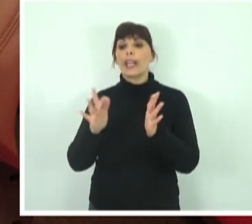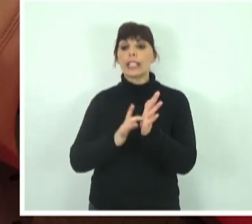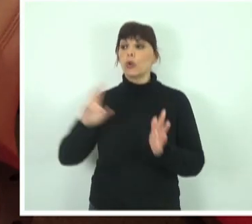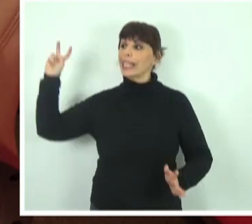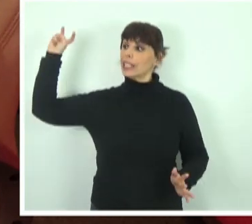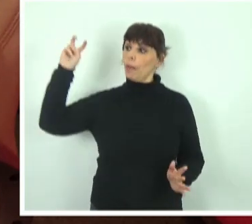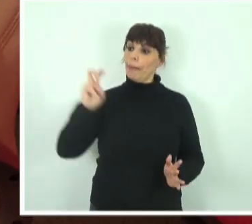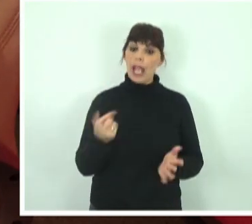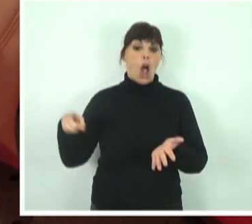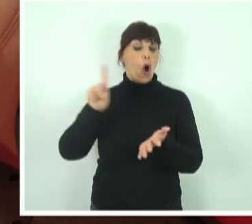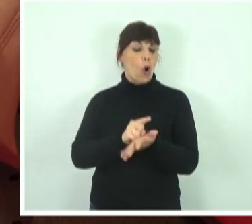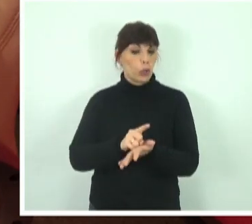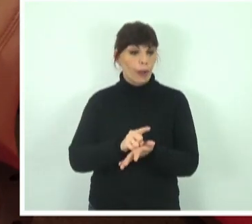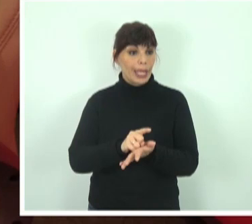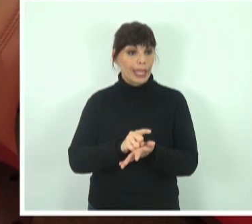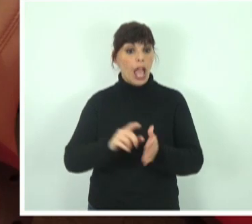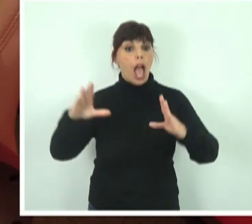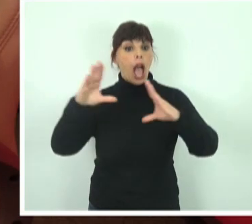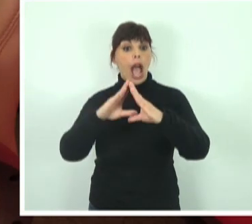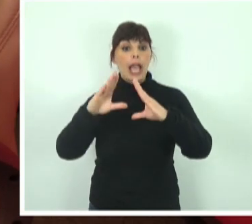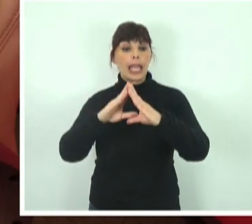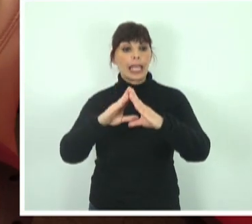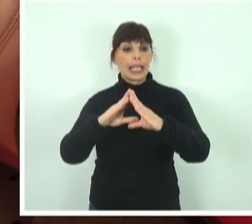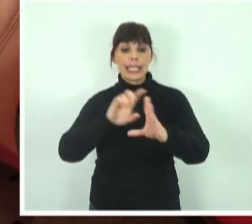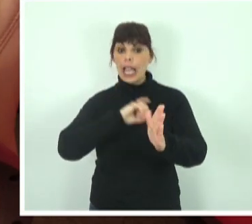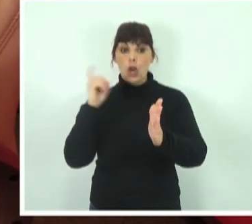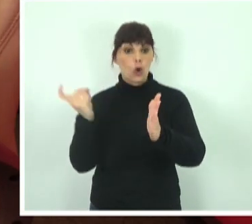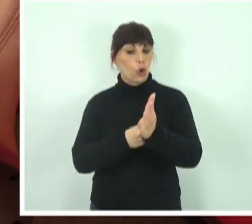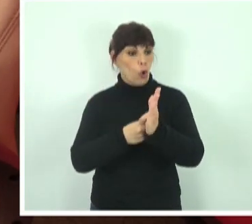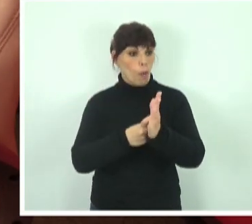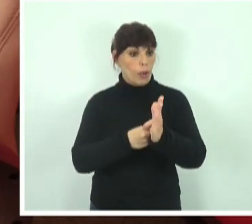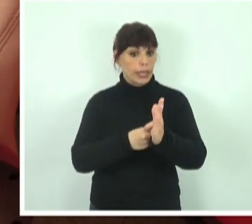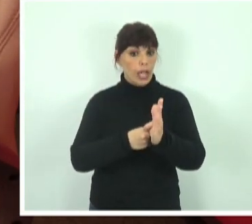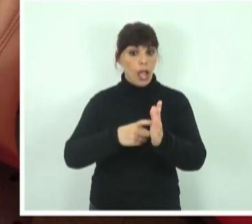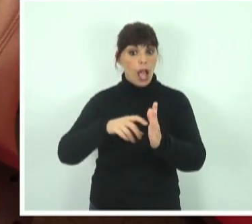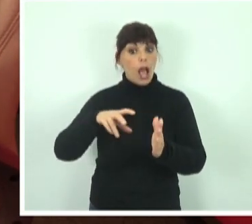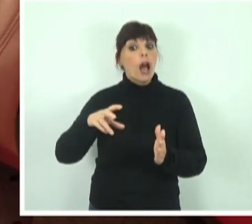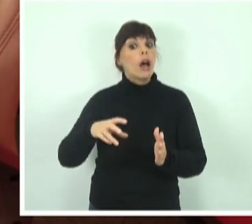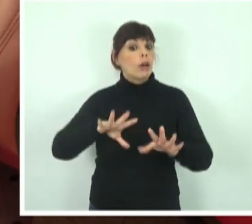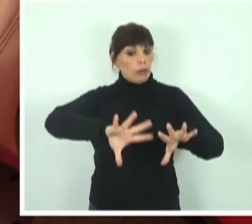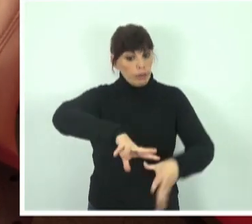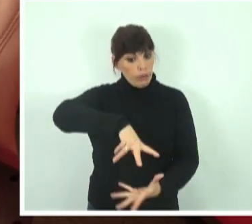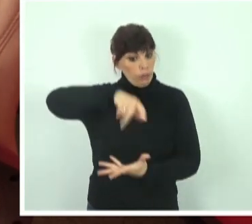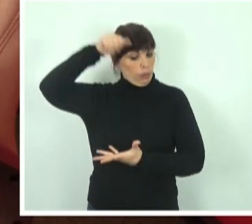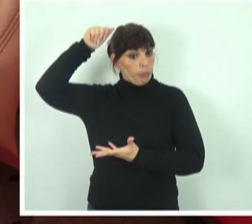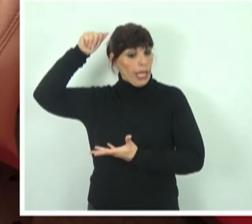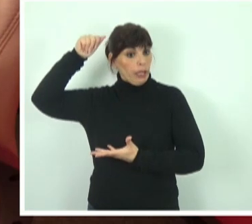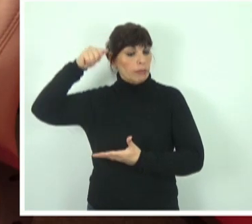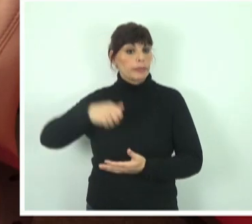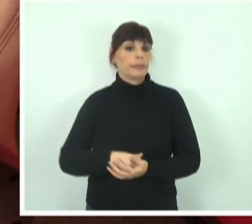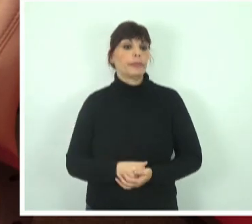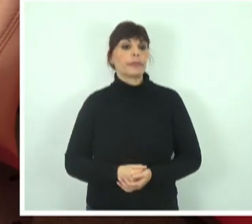viene a por su iglesia en común. No solo por el individuo, sí, claro, la iglesia es la composición